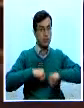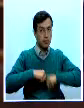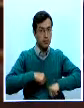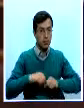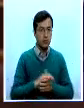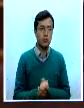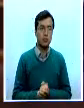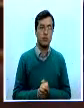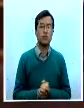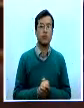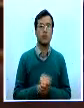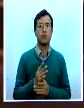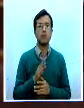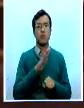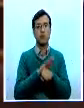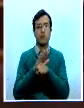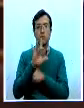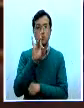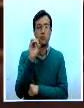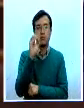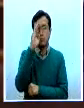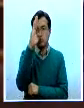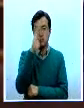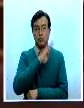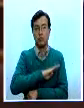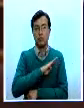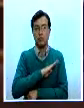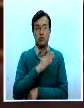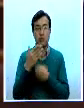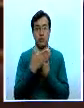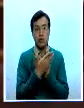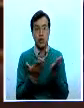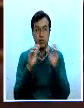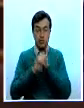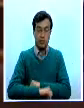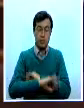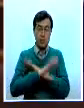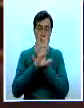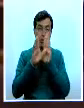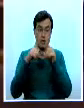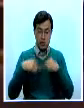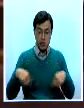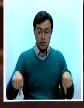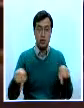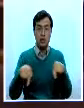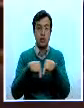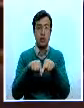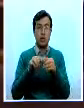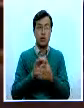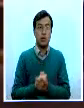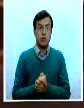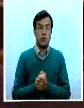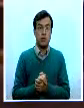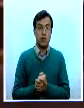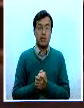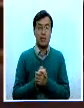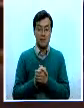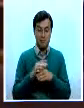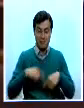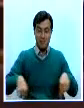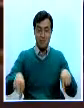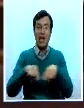ya desde designando 80 policías metropolitanos que van a hacer la amanecida en la plaza grande como ustedes lo decían la plaza grande no ha